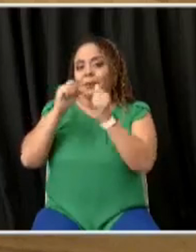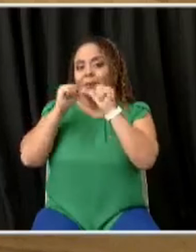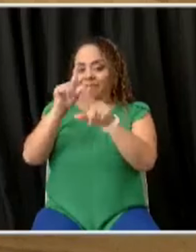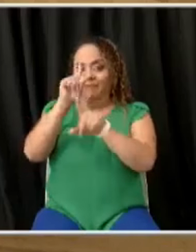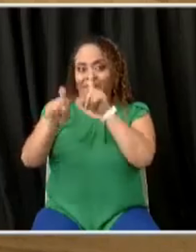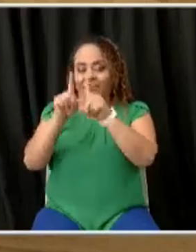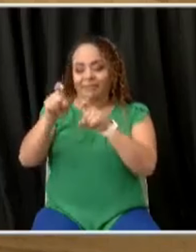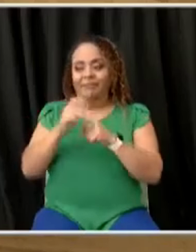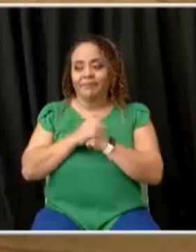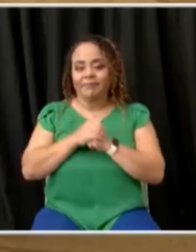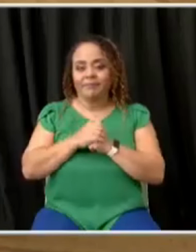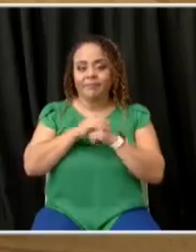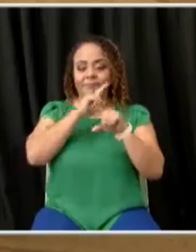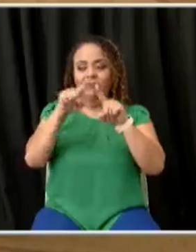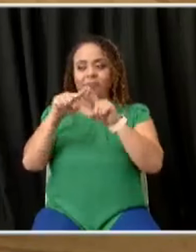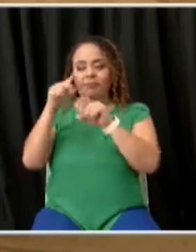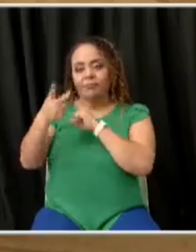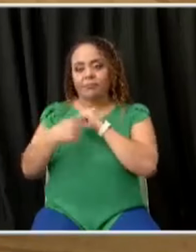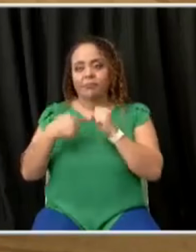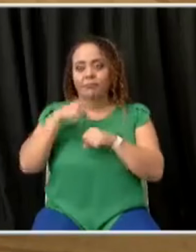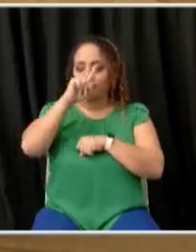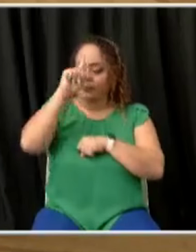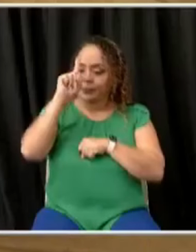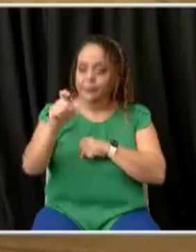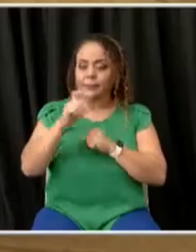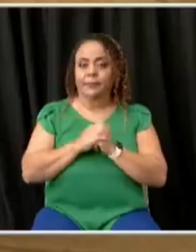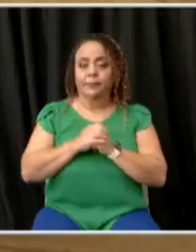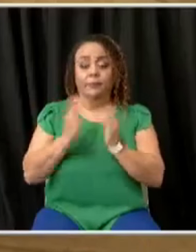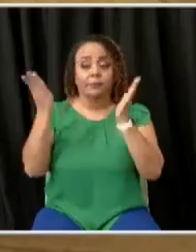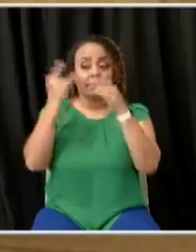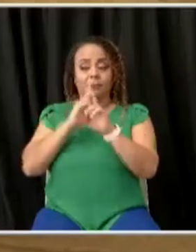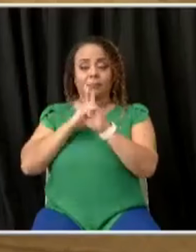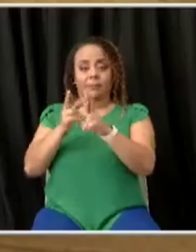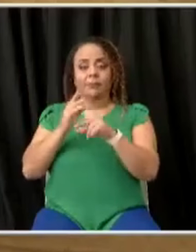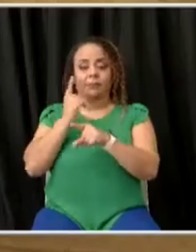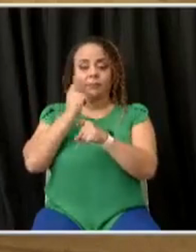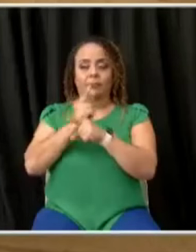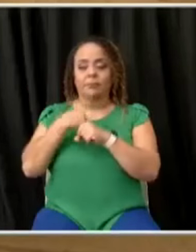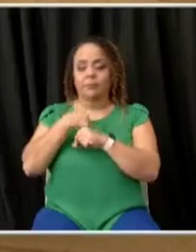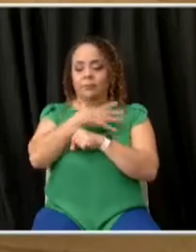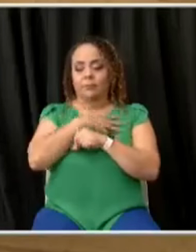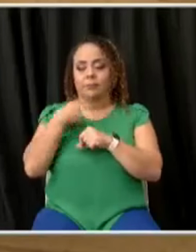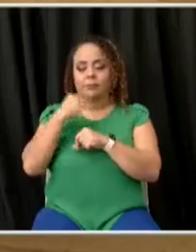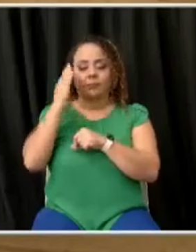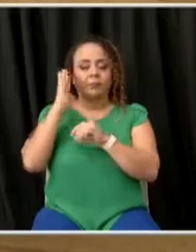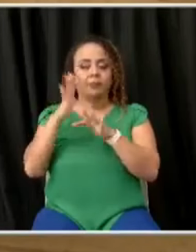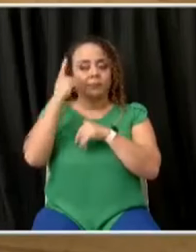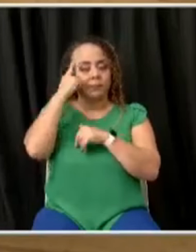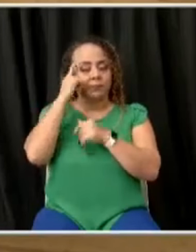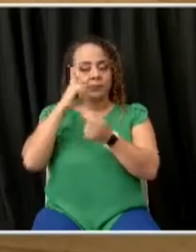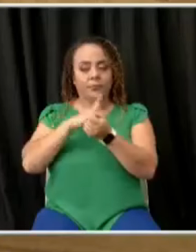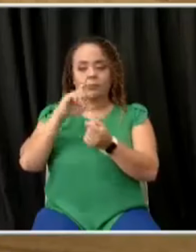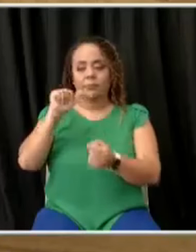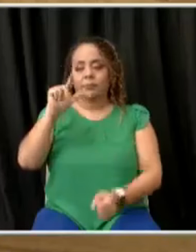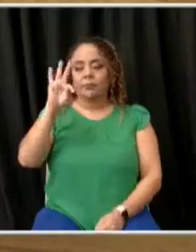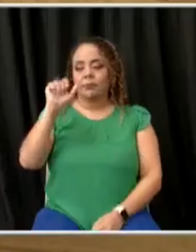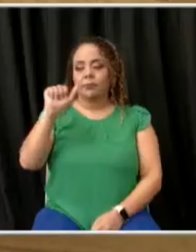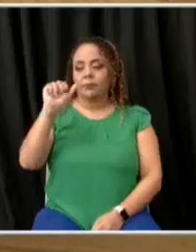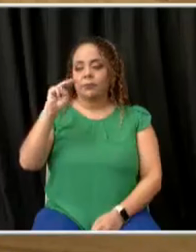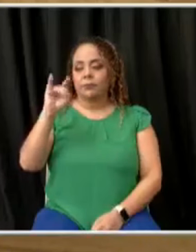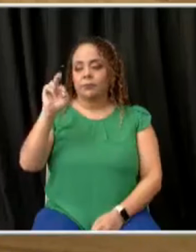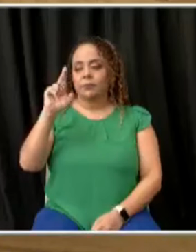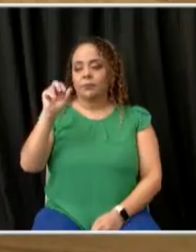dice, varias veces he preguntado sin una respuesta acertada. Me gustaría saber qué piensa el doctor Altamirano. A